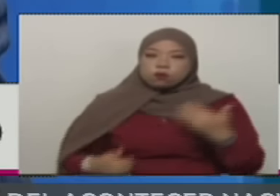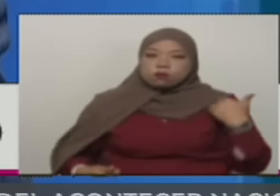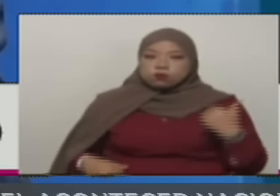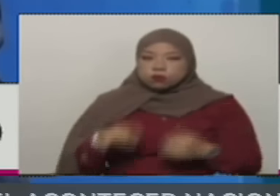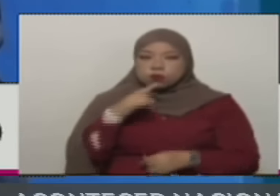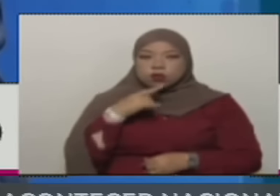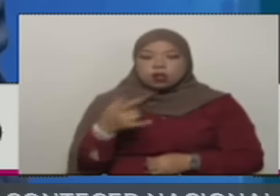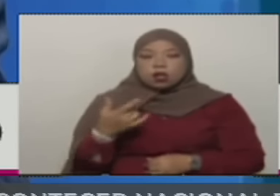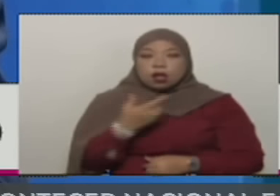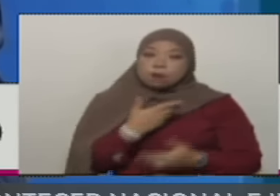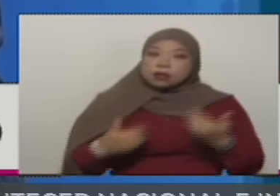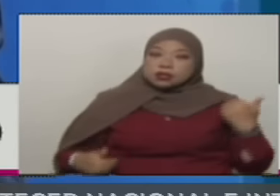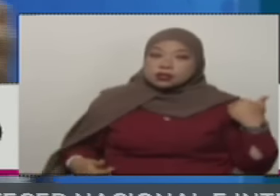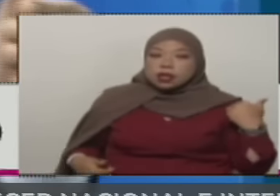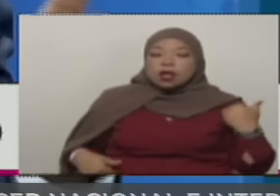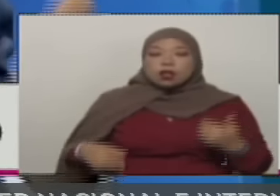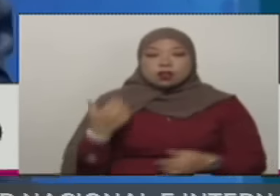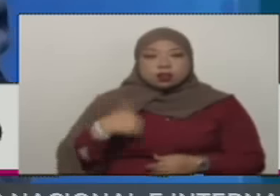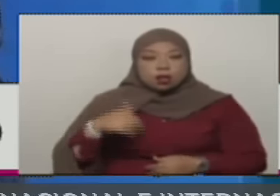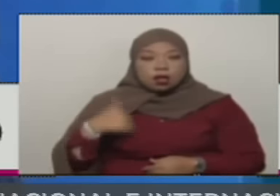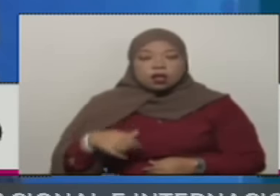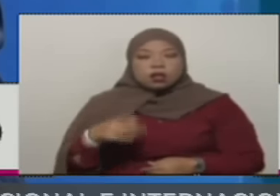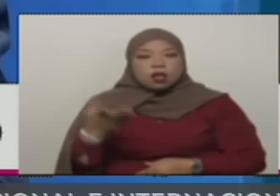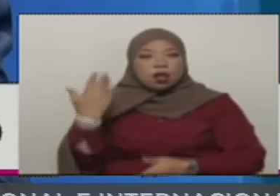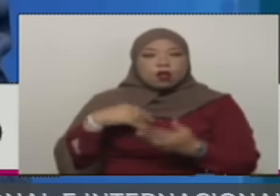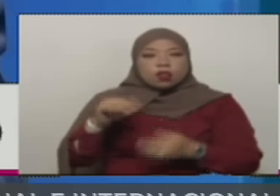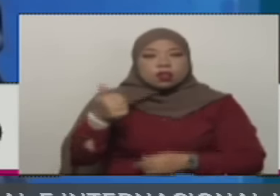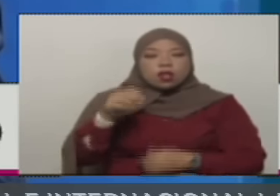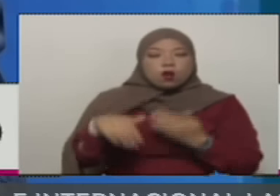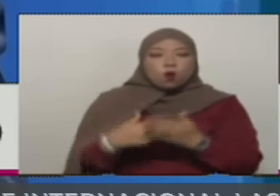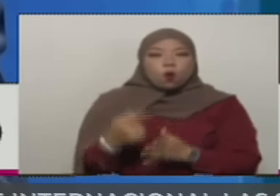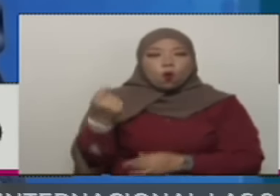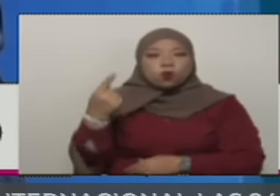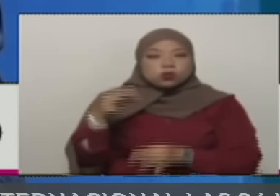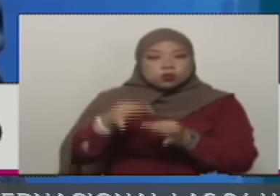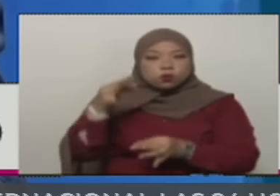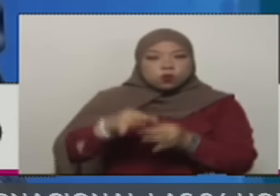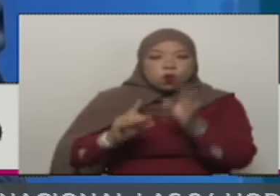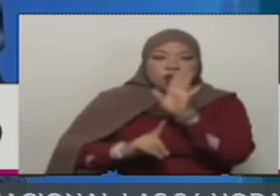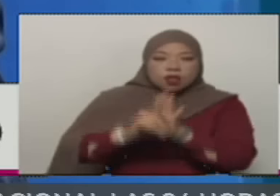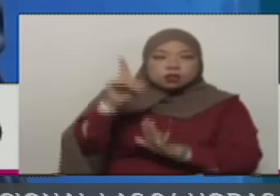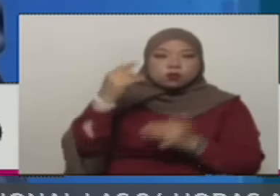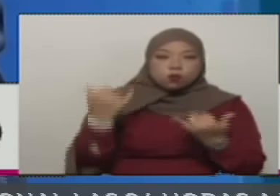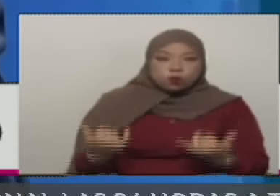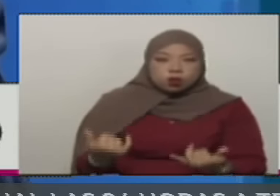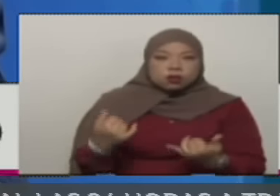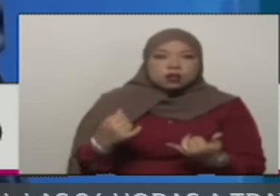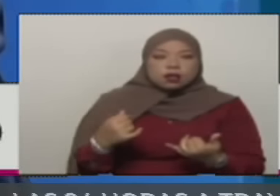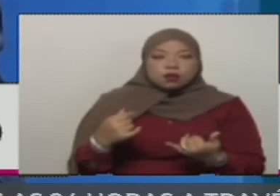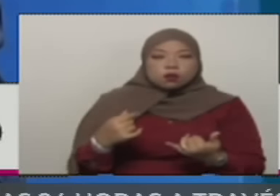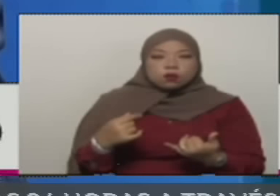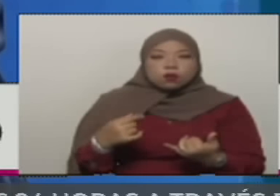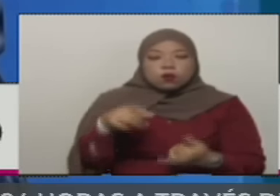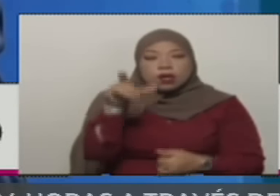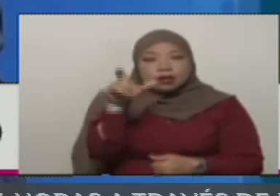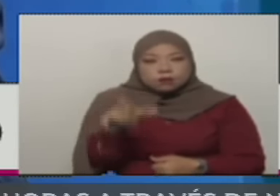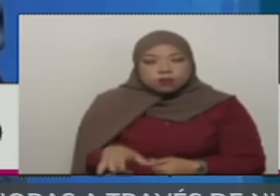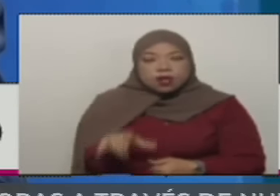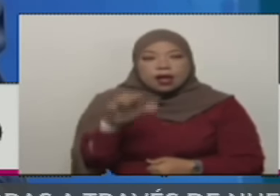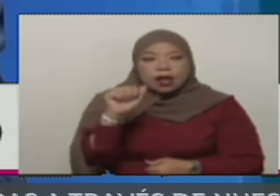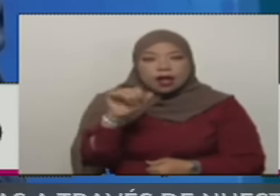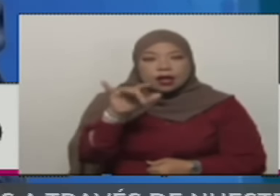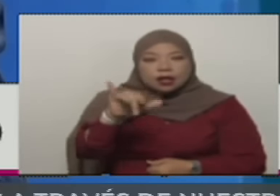Salvador Allende, esos dos días, 10 y 11, en Venezuela se estará desarrollando el primer Congreso Mundial